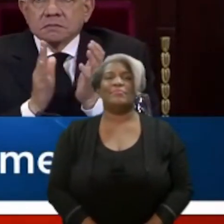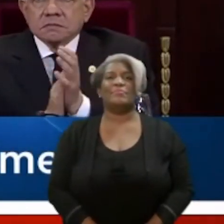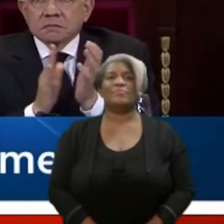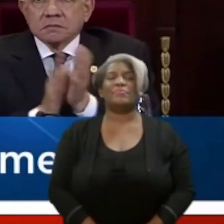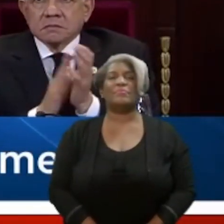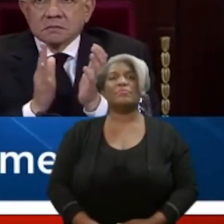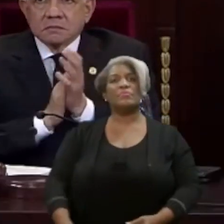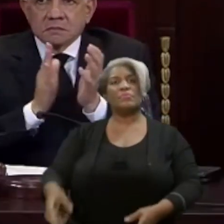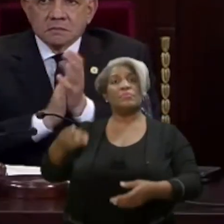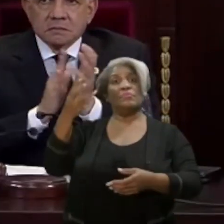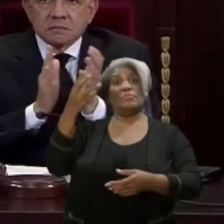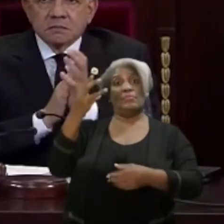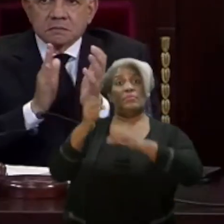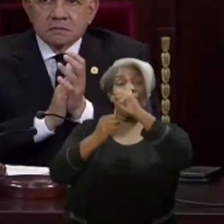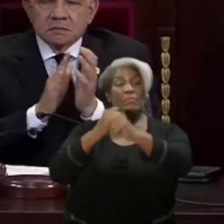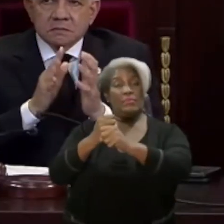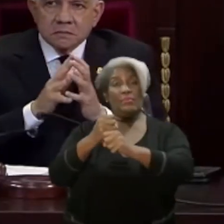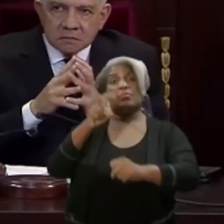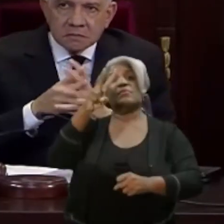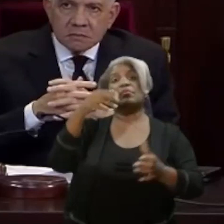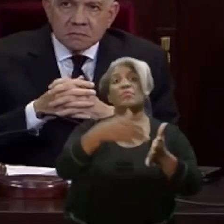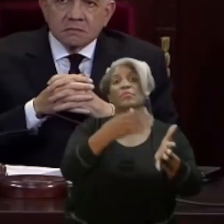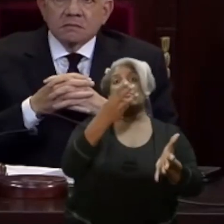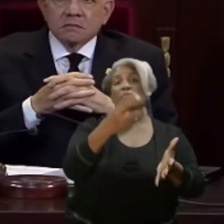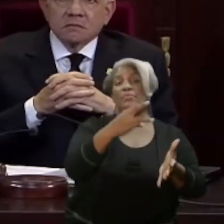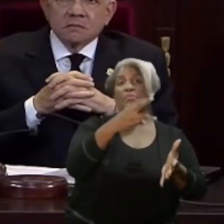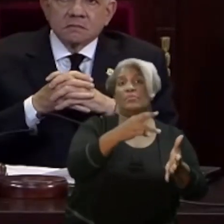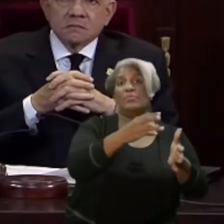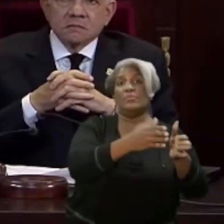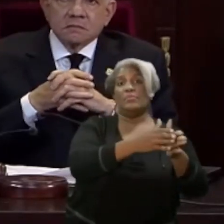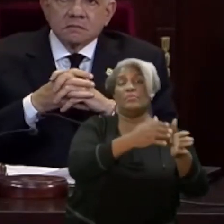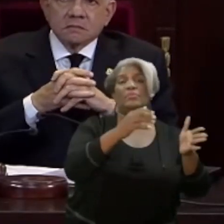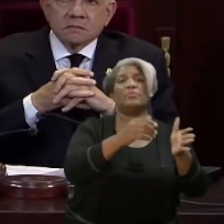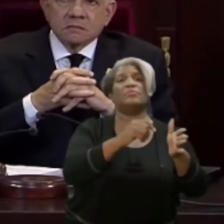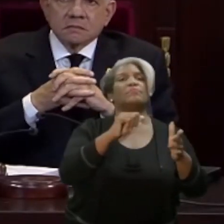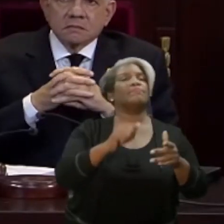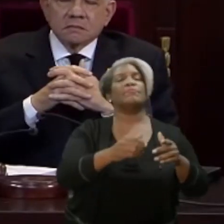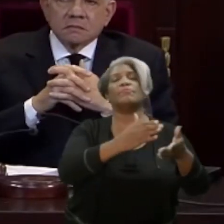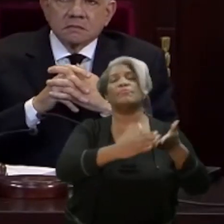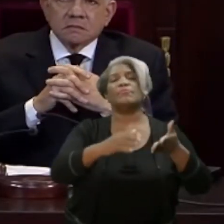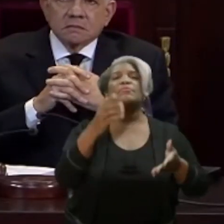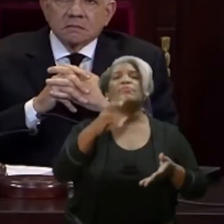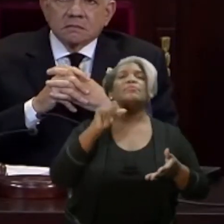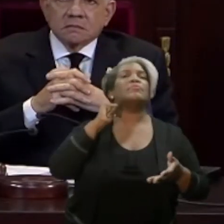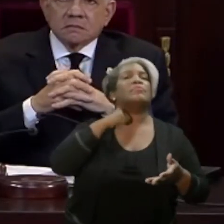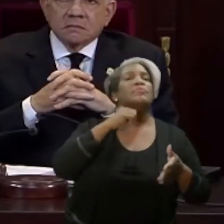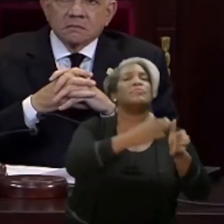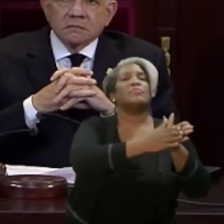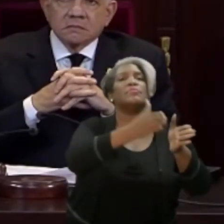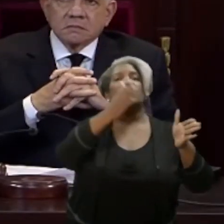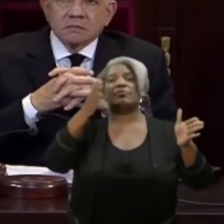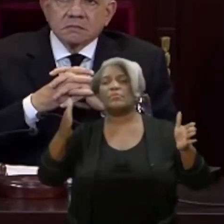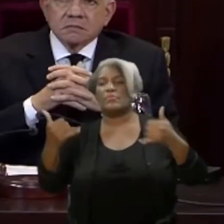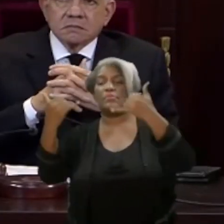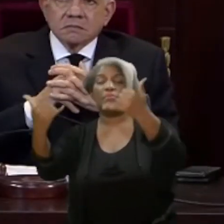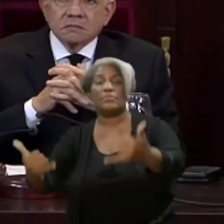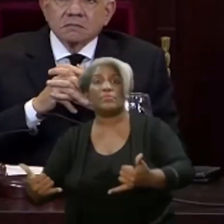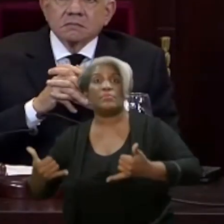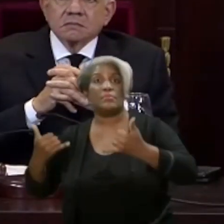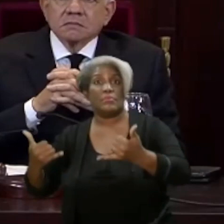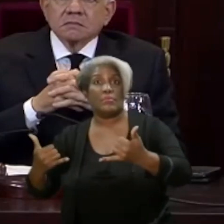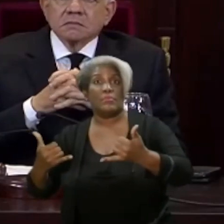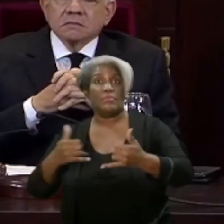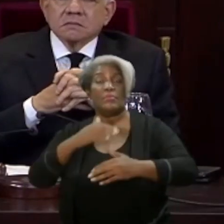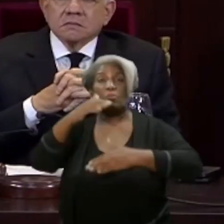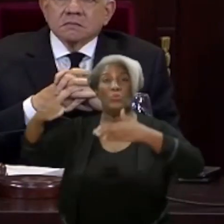Desde el 16 de agosto del 2020 hasta la fecha, la Dirección General de Compras y Contrataciones, en su calidad de órgano rector del sistema de